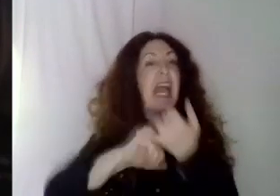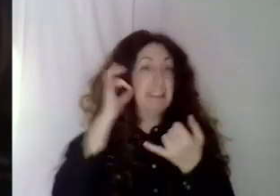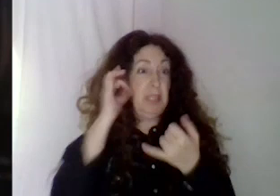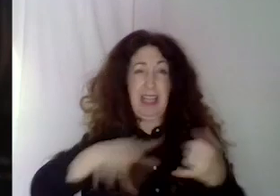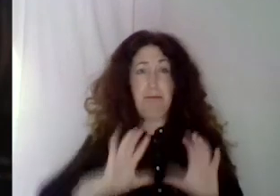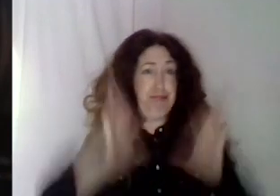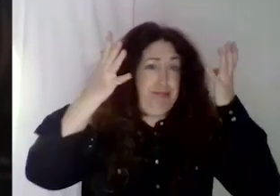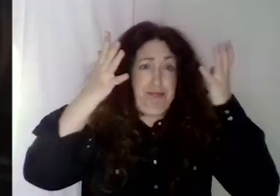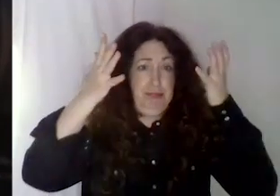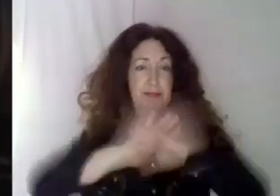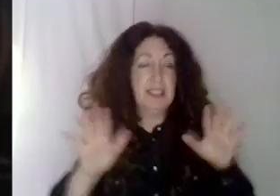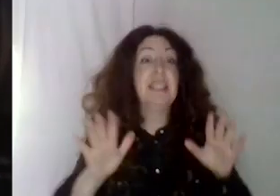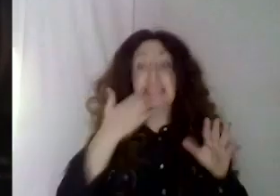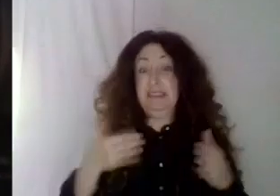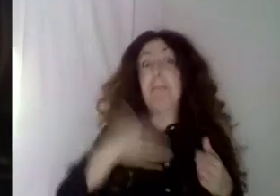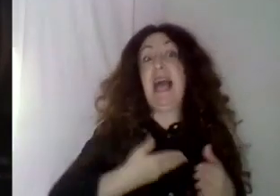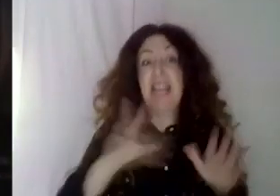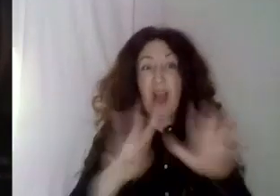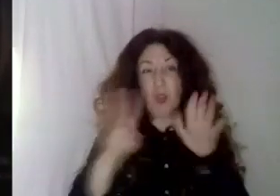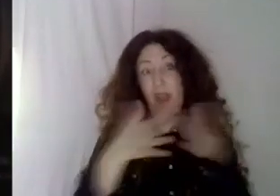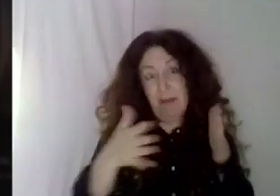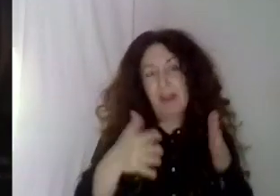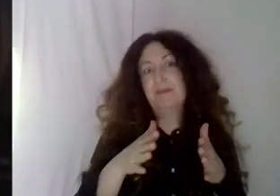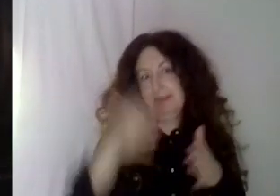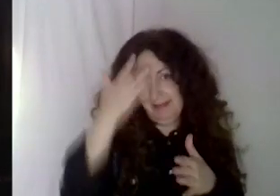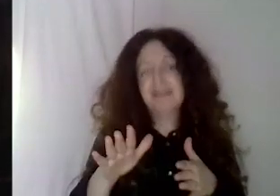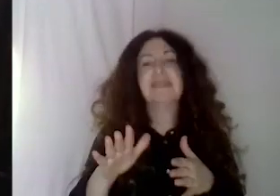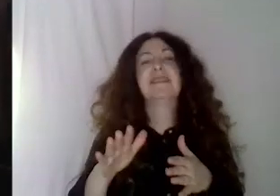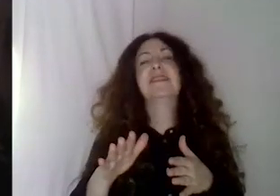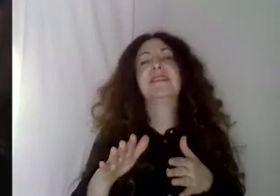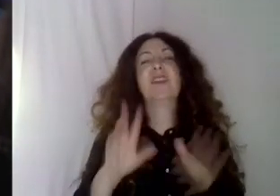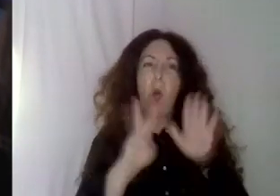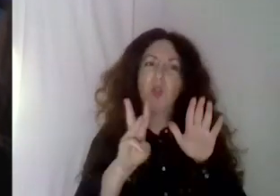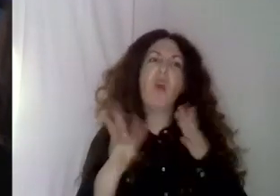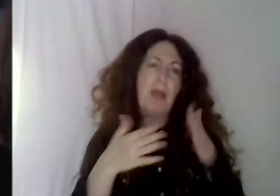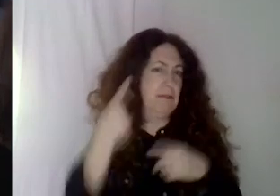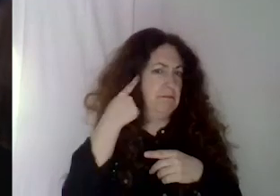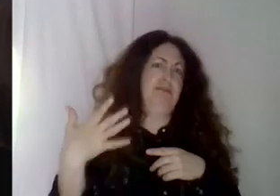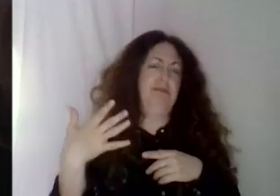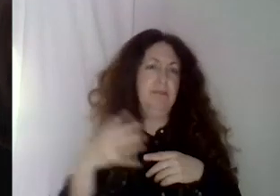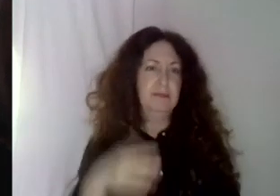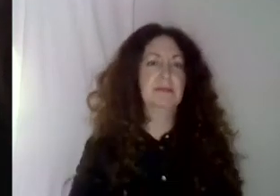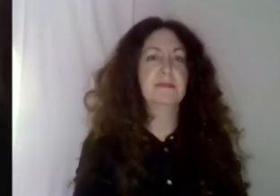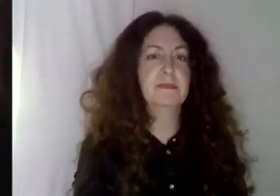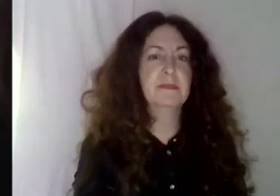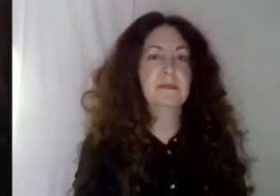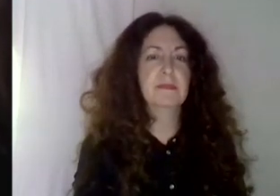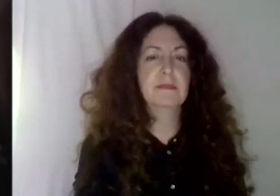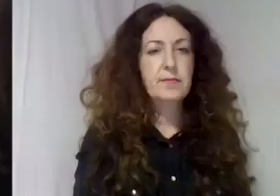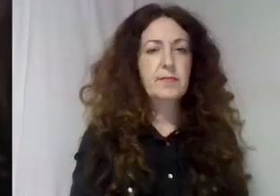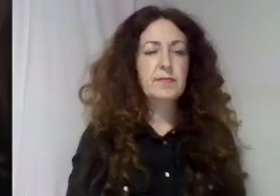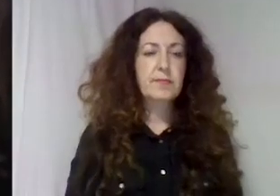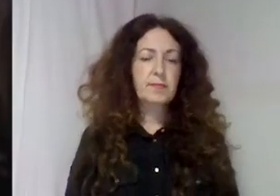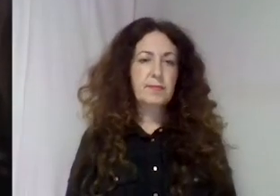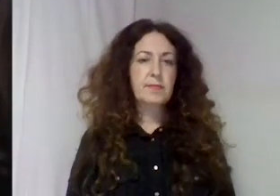giro con el argumento de estos. Pero fíjate, sí, que hay un punto en que los